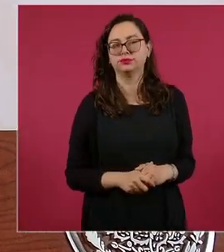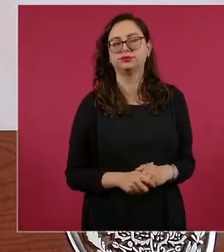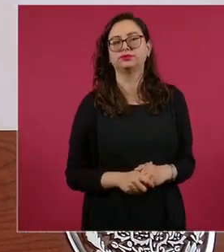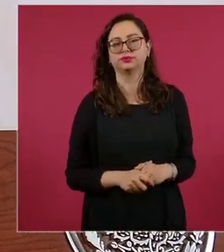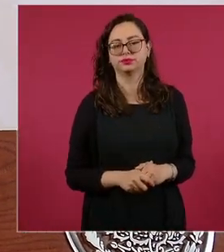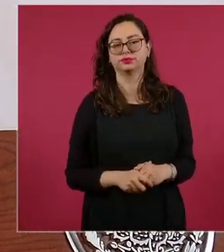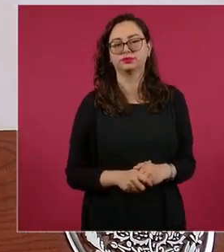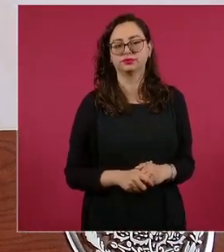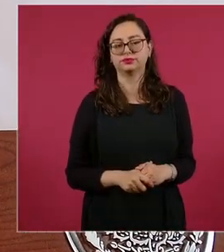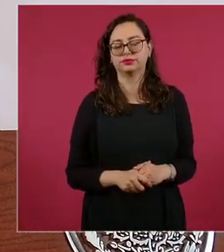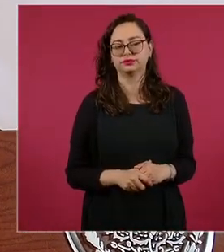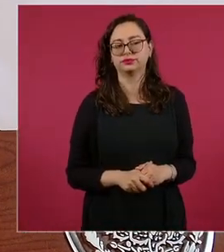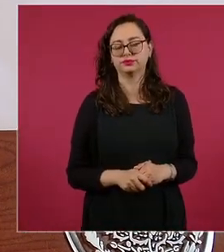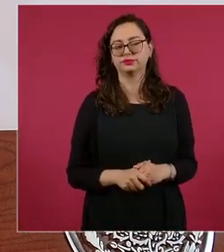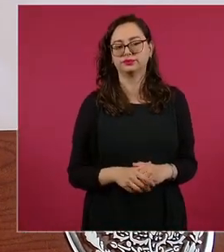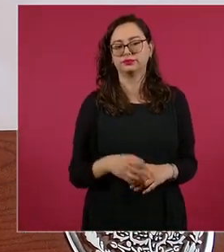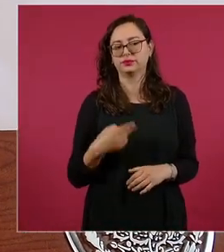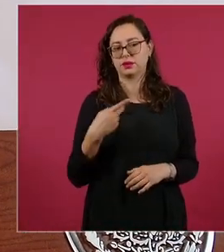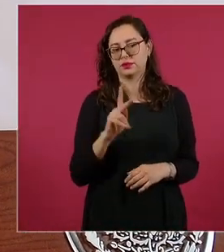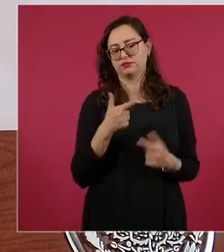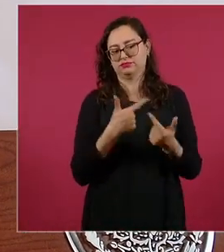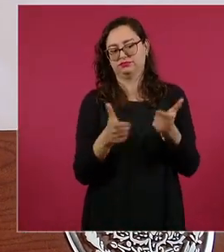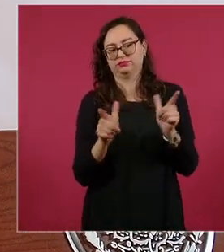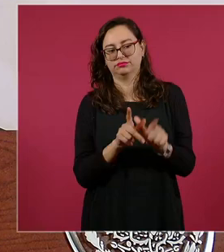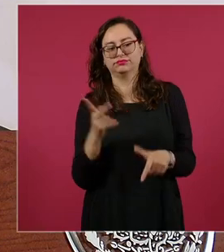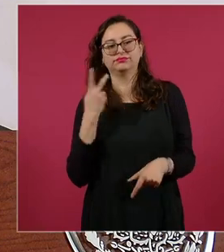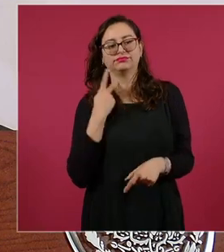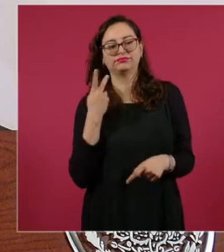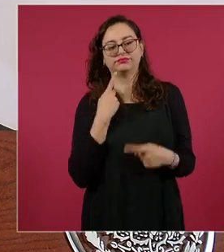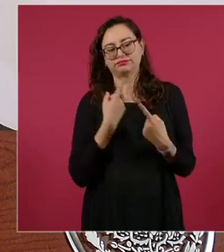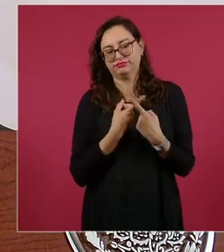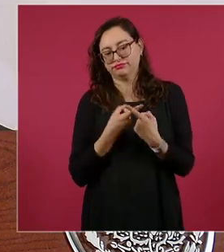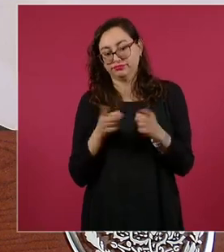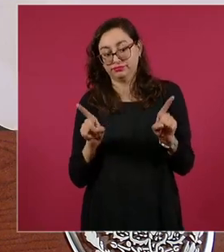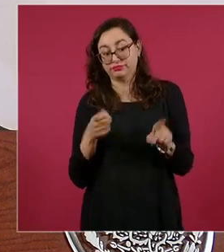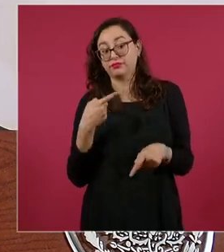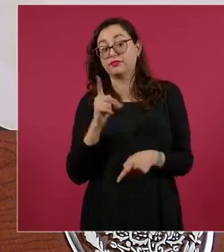pero estás en otro partido a ti te ayudamos